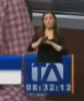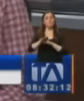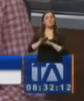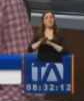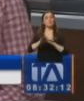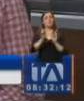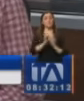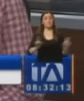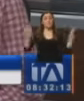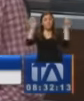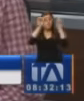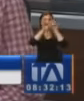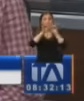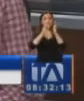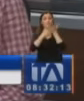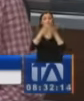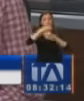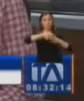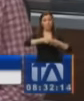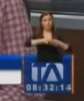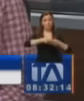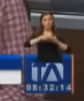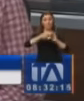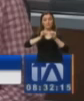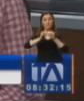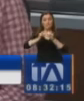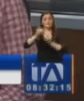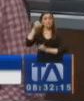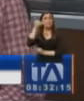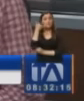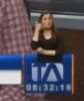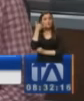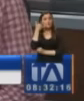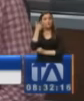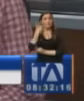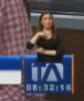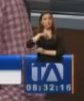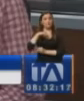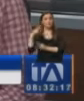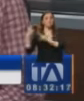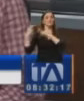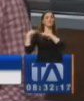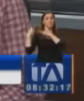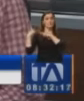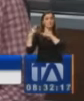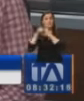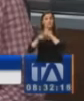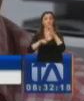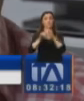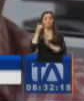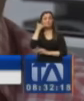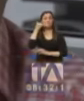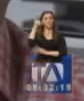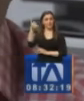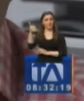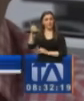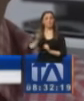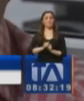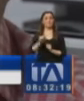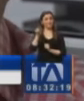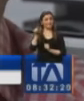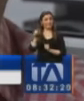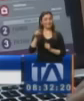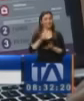ingresen sus datos, nombre y celular, porque de esa manera tenemos un responsable donde alguien les puede llamar. Iniciativas como